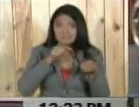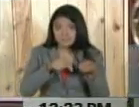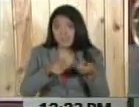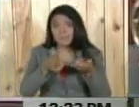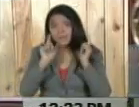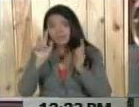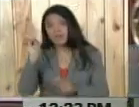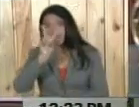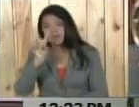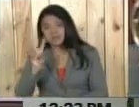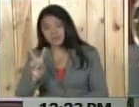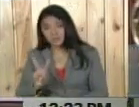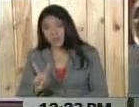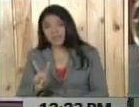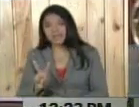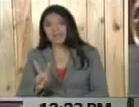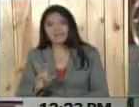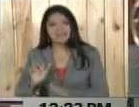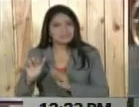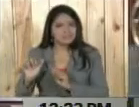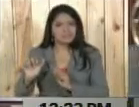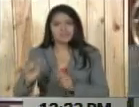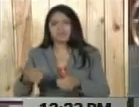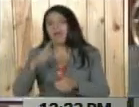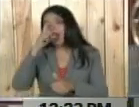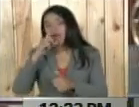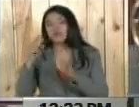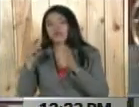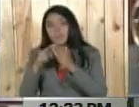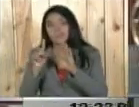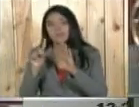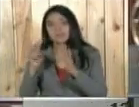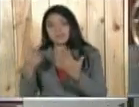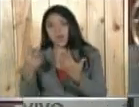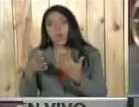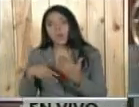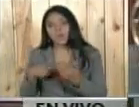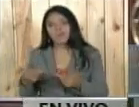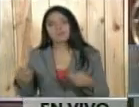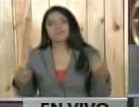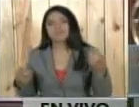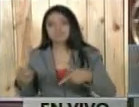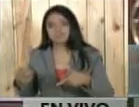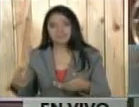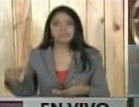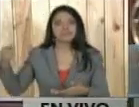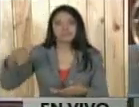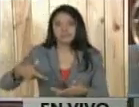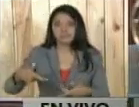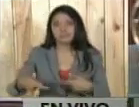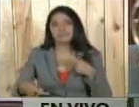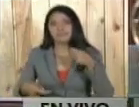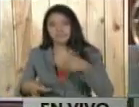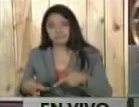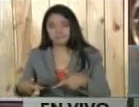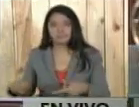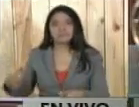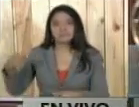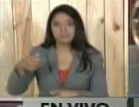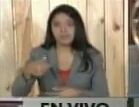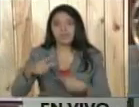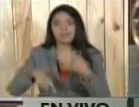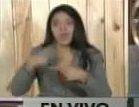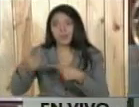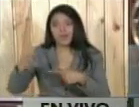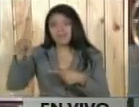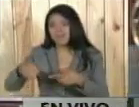Venezuela ya el arranque de un año 2017 en condiciones de poder invertir, ¿no?, luego de este